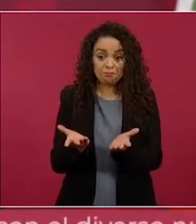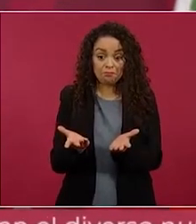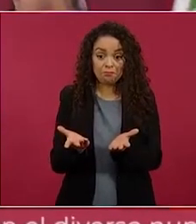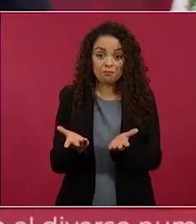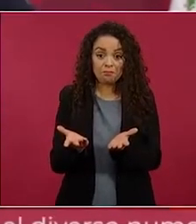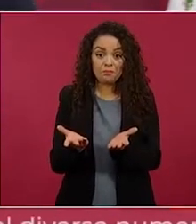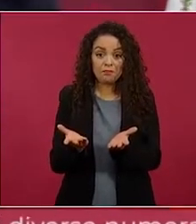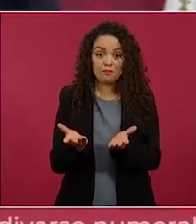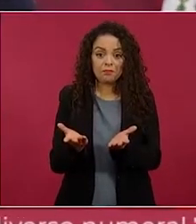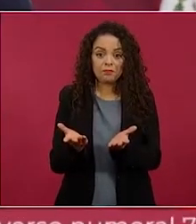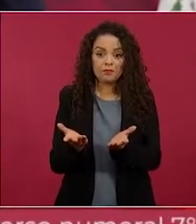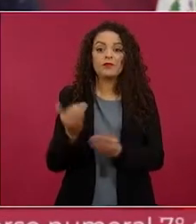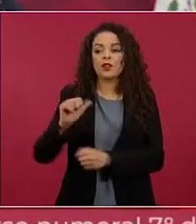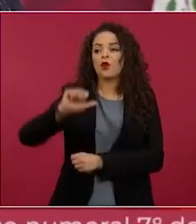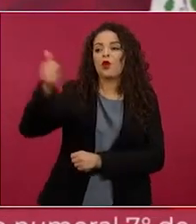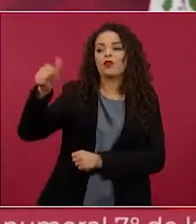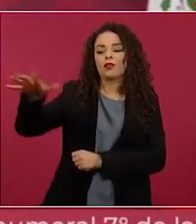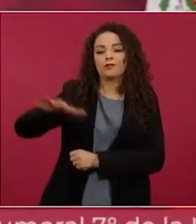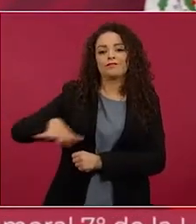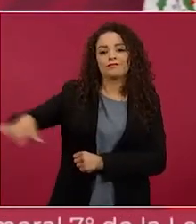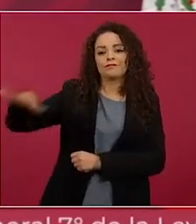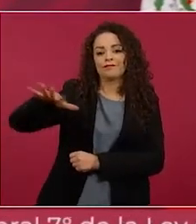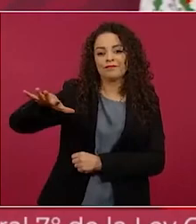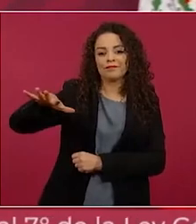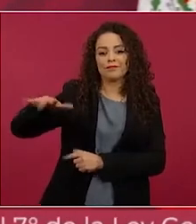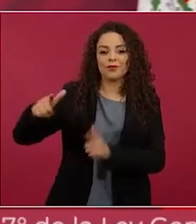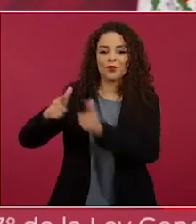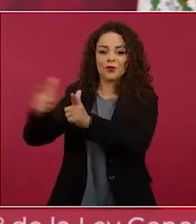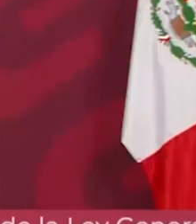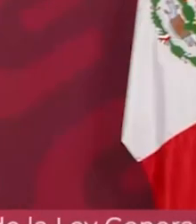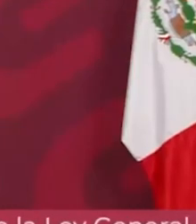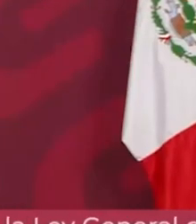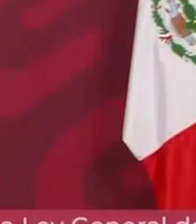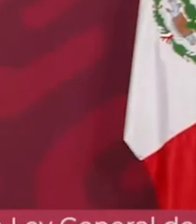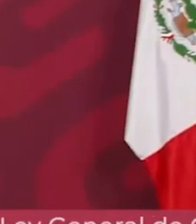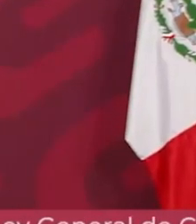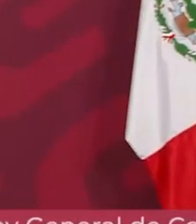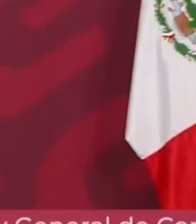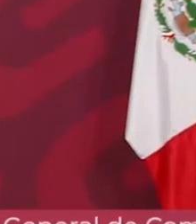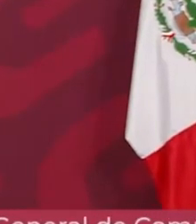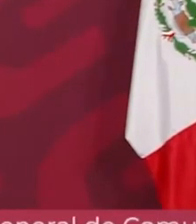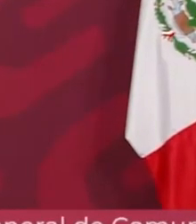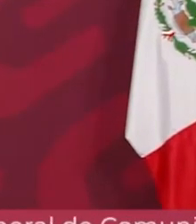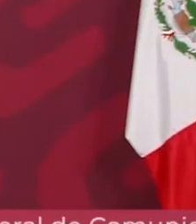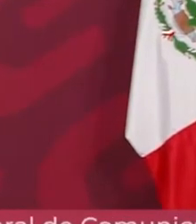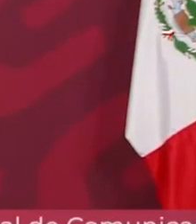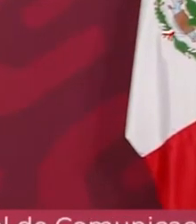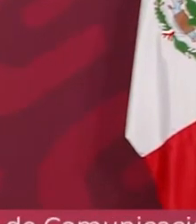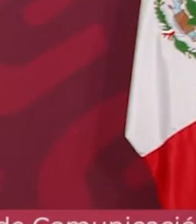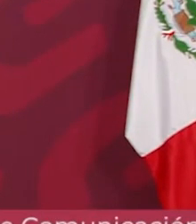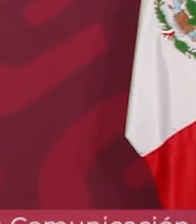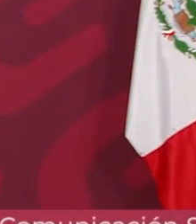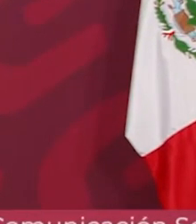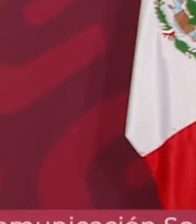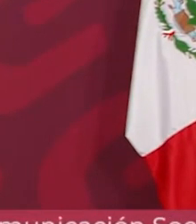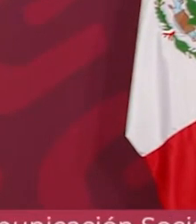y el bloque, ¿no?, de los que se sentían dueños de México,